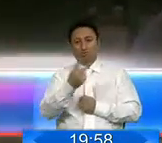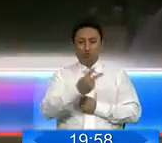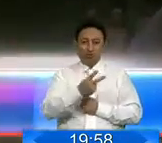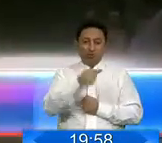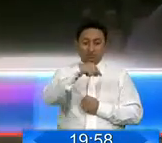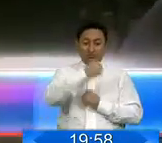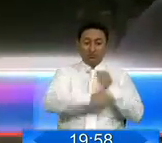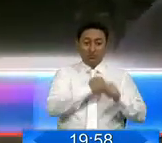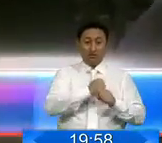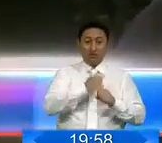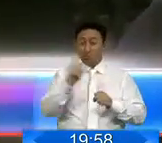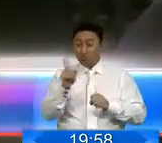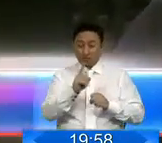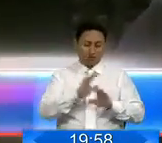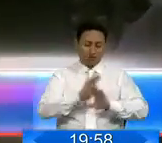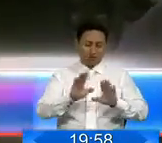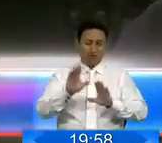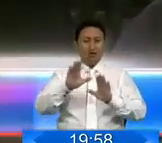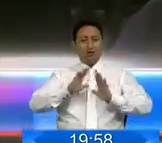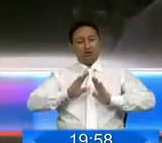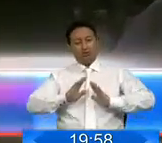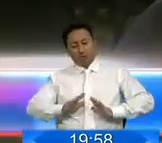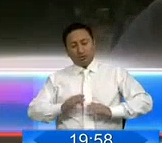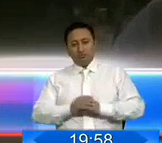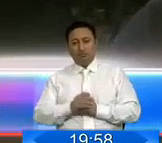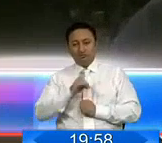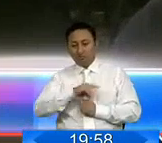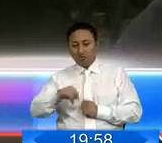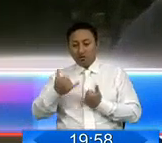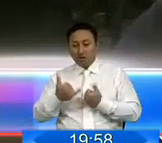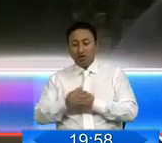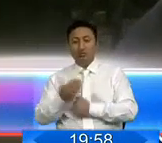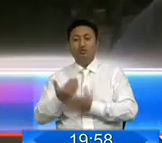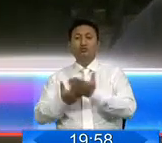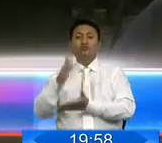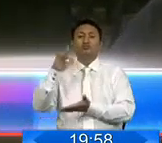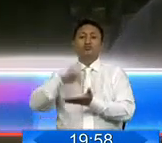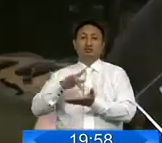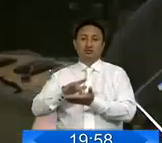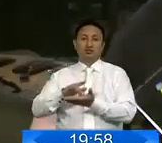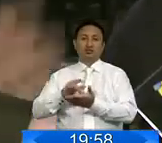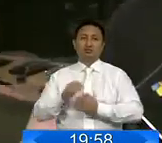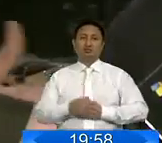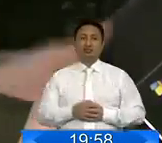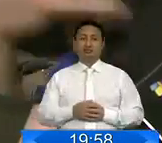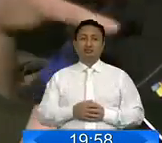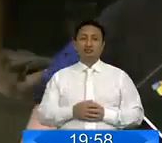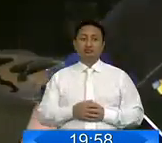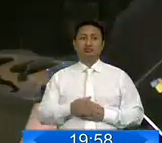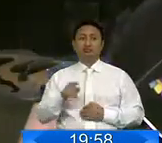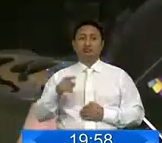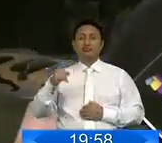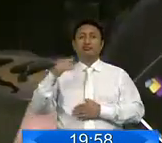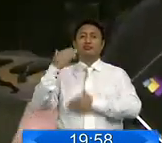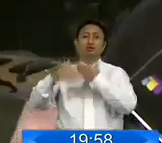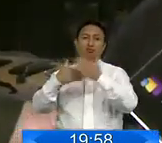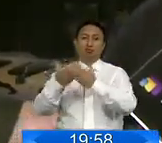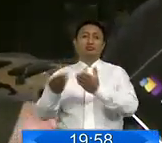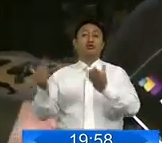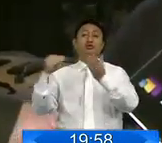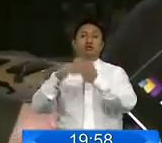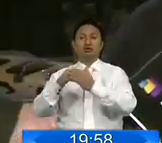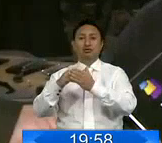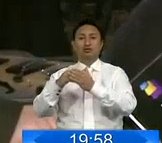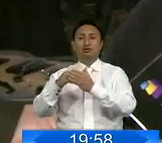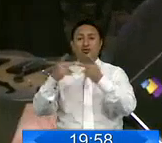fuerte como hemos estado este año, para justamente encerrarnos en el tema de composición y grabación del nuevo álbum. Y con eso después también seguir